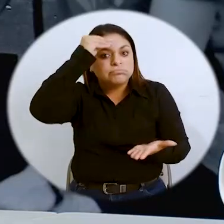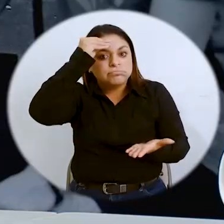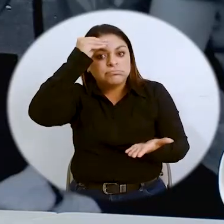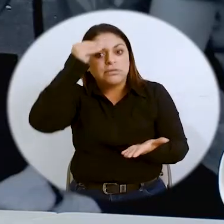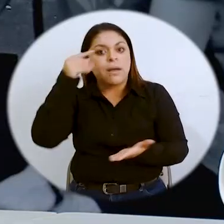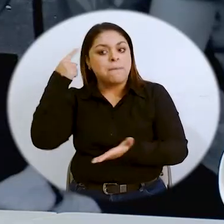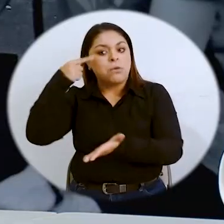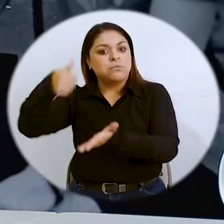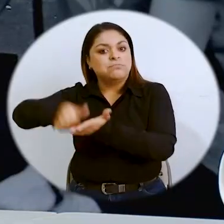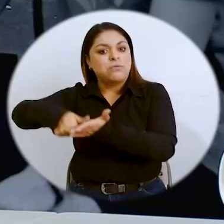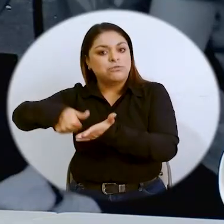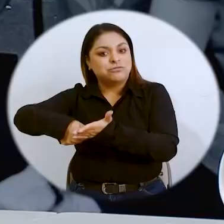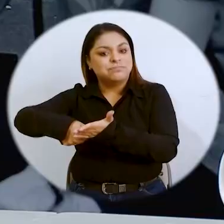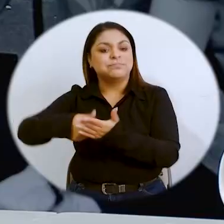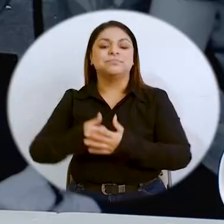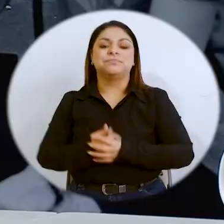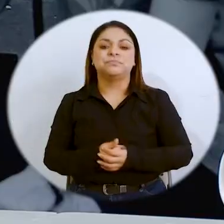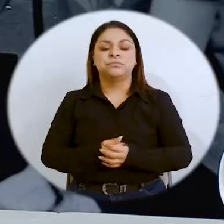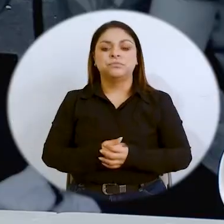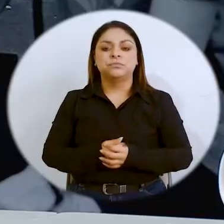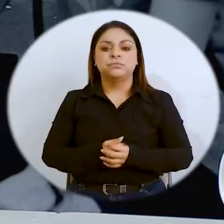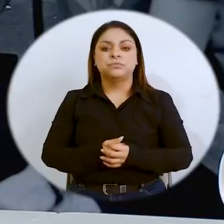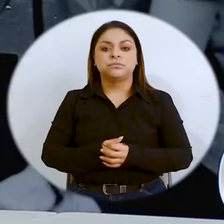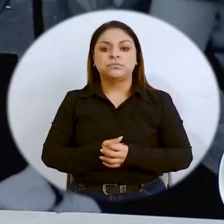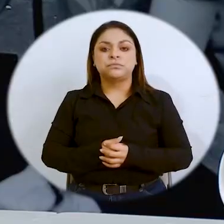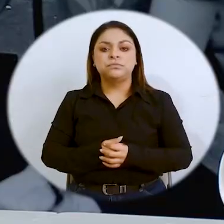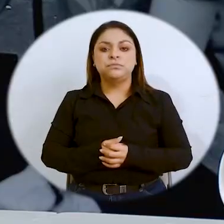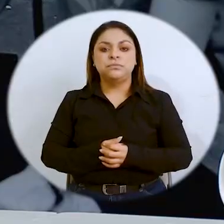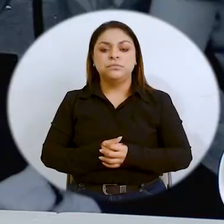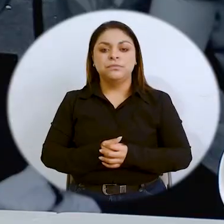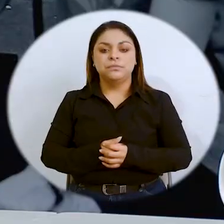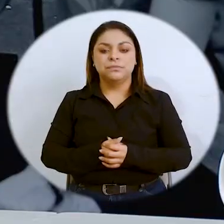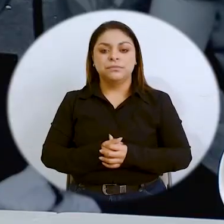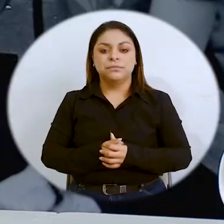elección, valga la rima,